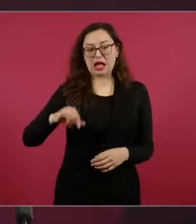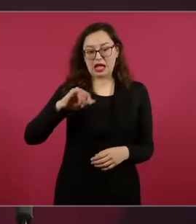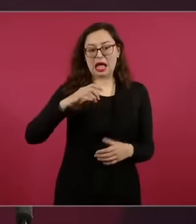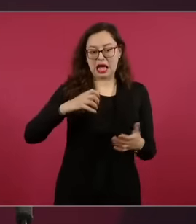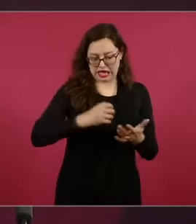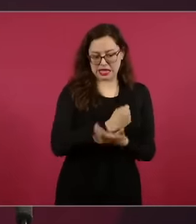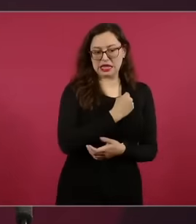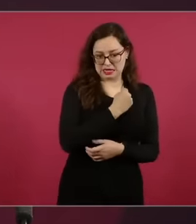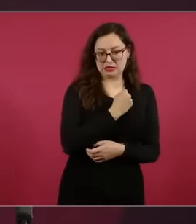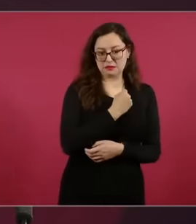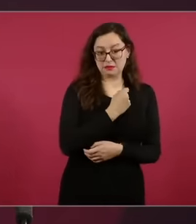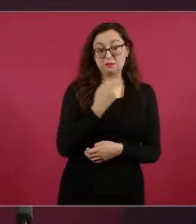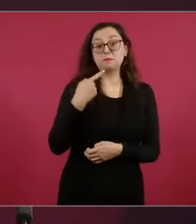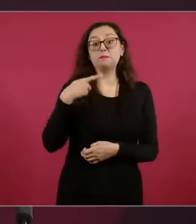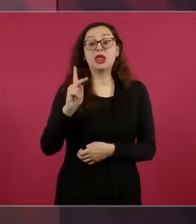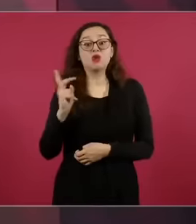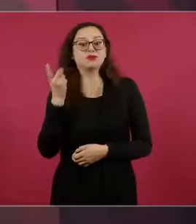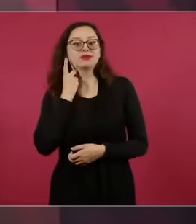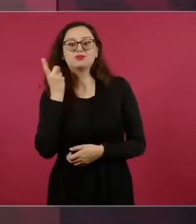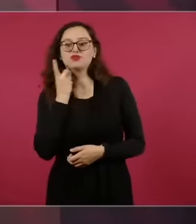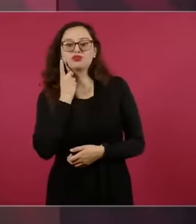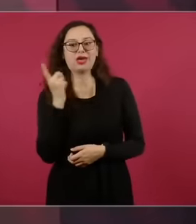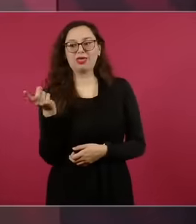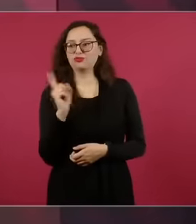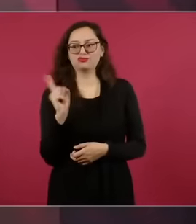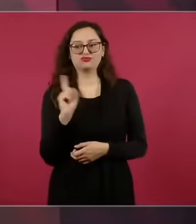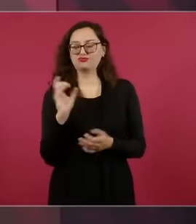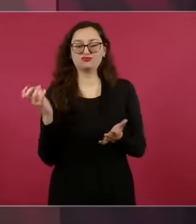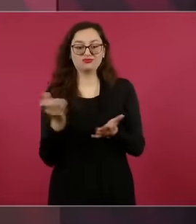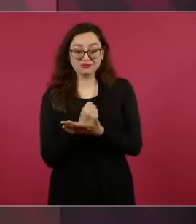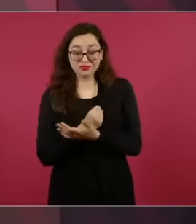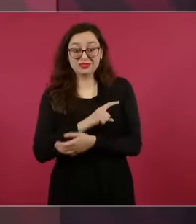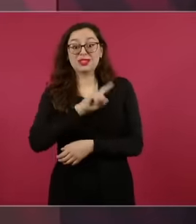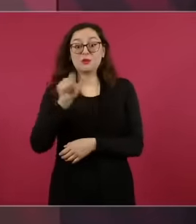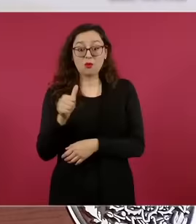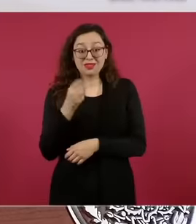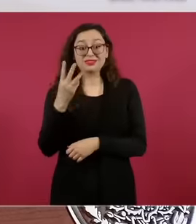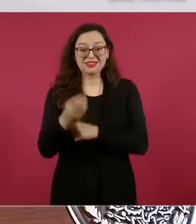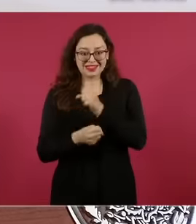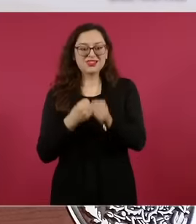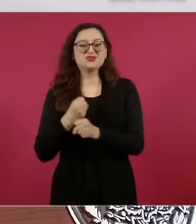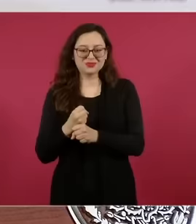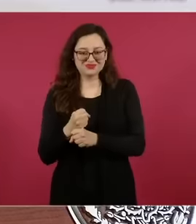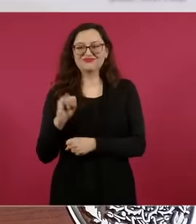la asamblea. Y ya en la intermedia, ya ganamos la mayoría.